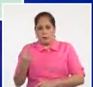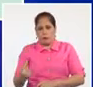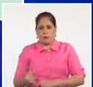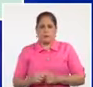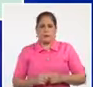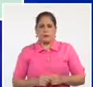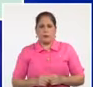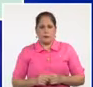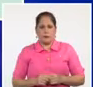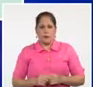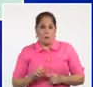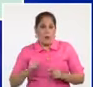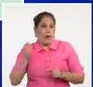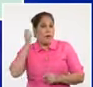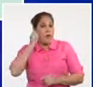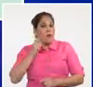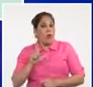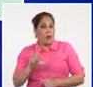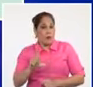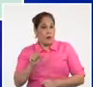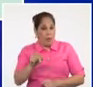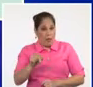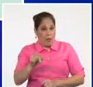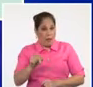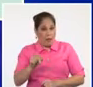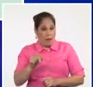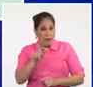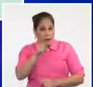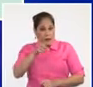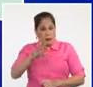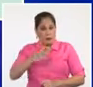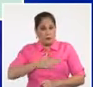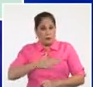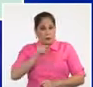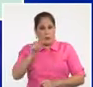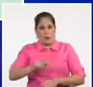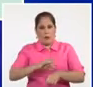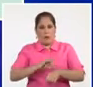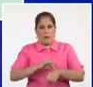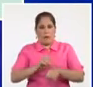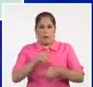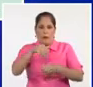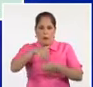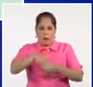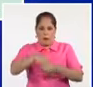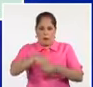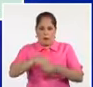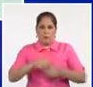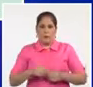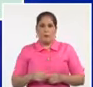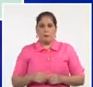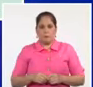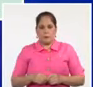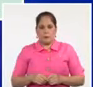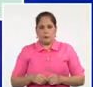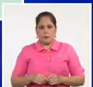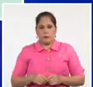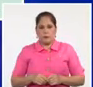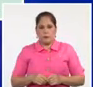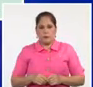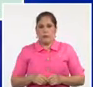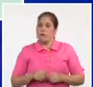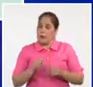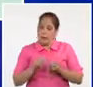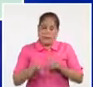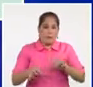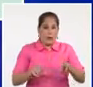En el caso de Florida son 14 casos autóctonos en el día de ayer. Como ven, muy